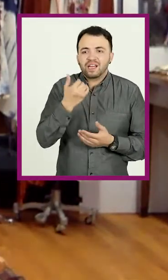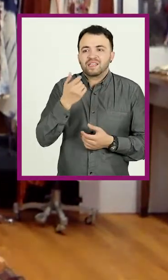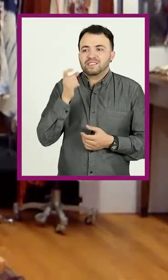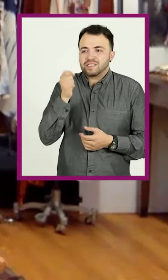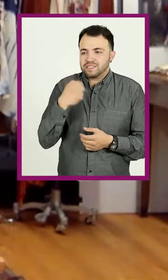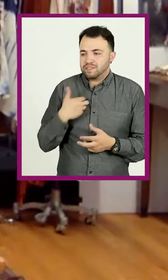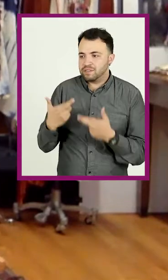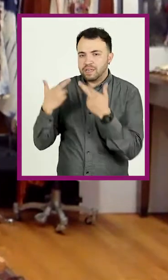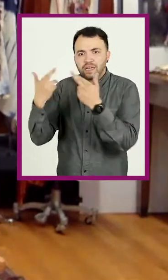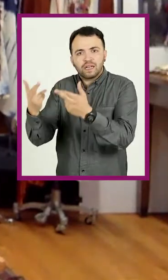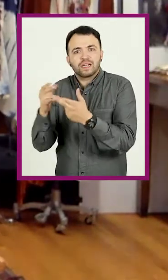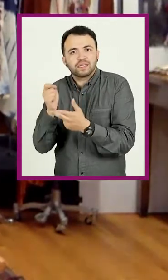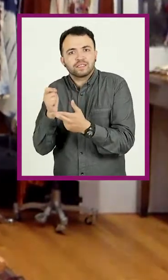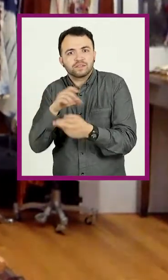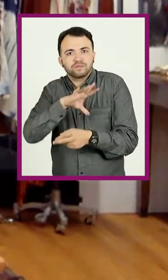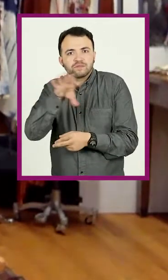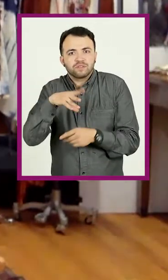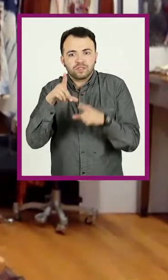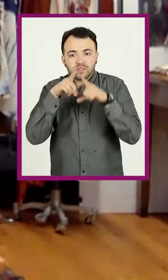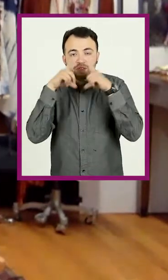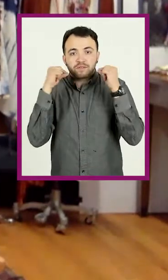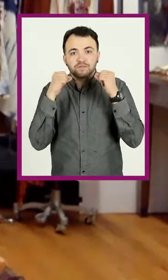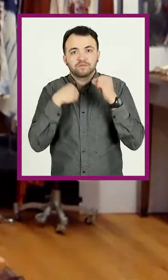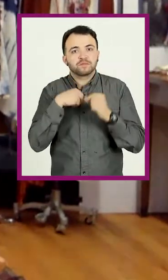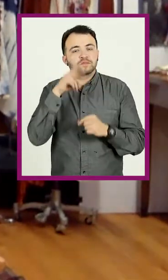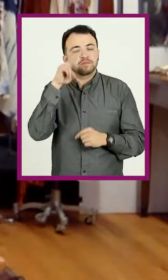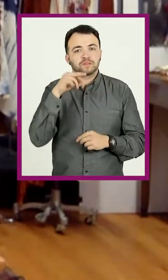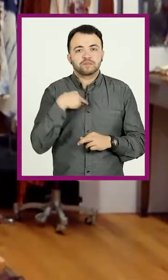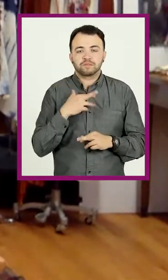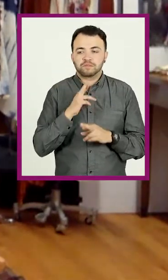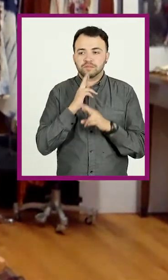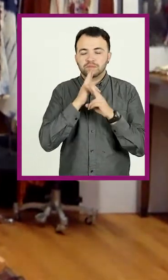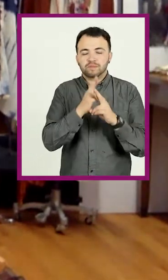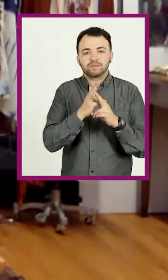una respuesta maravillosa.